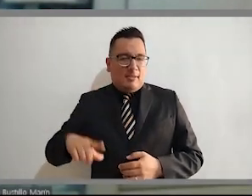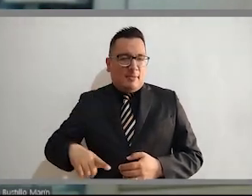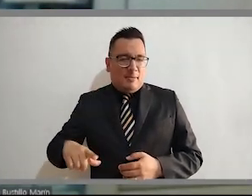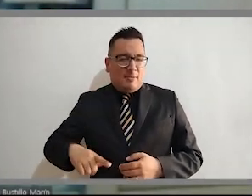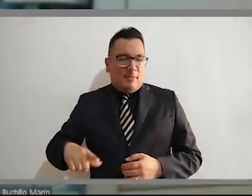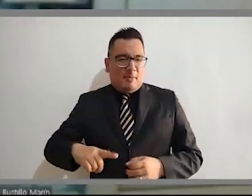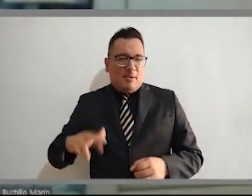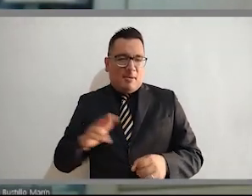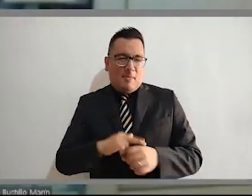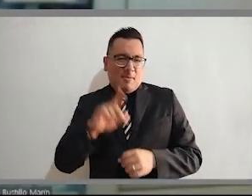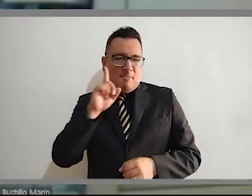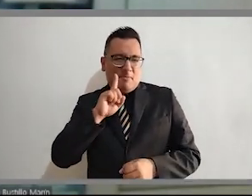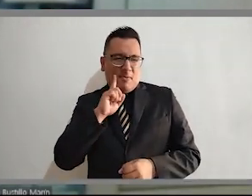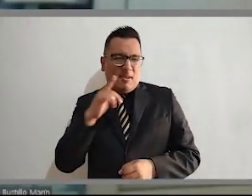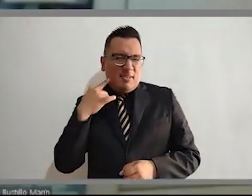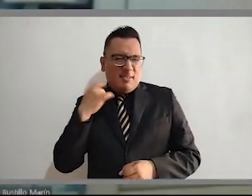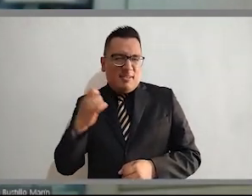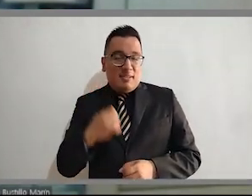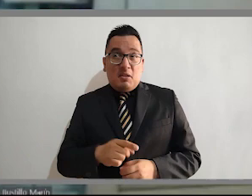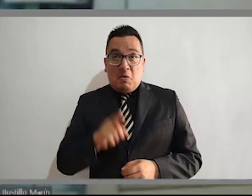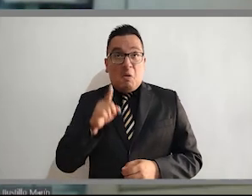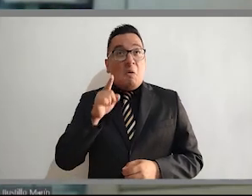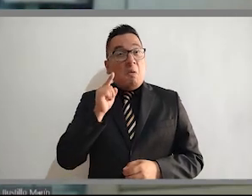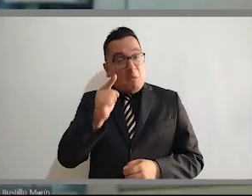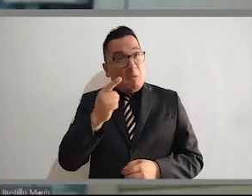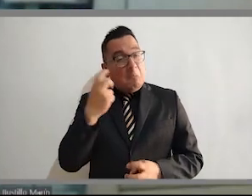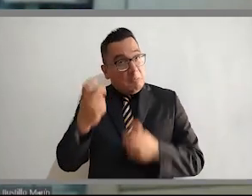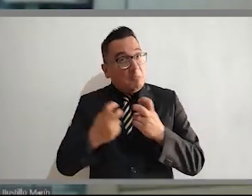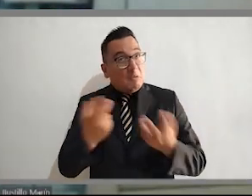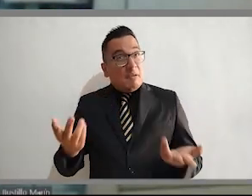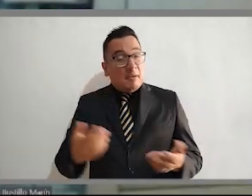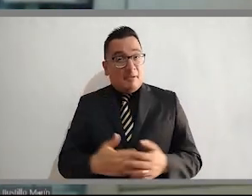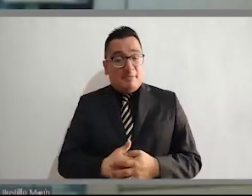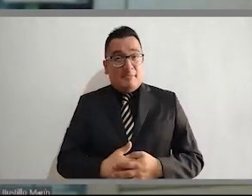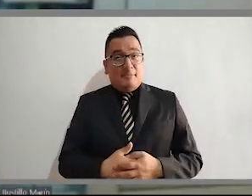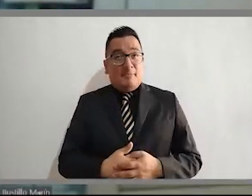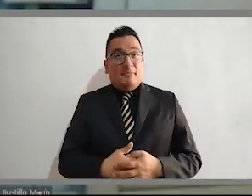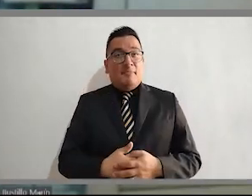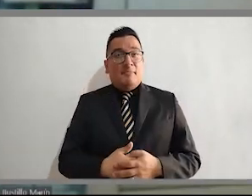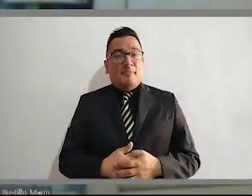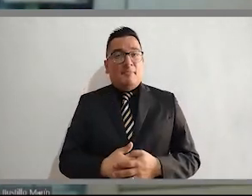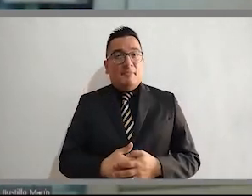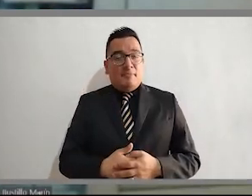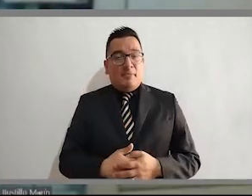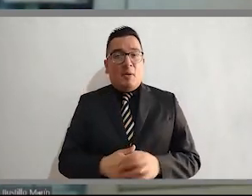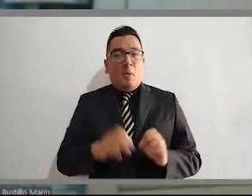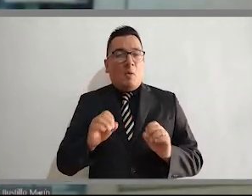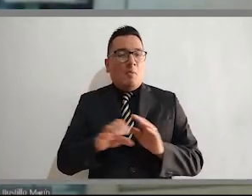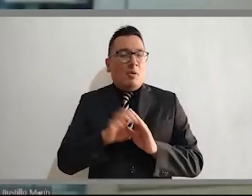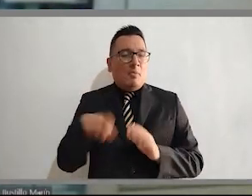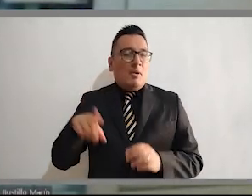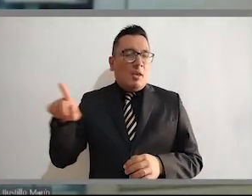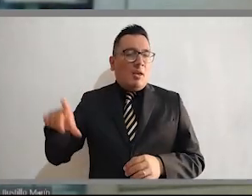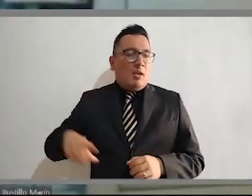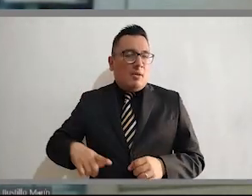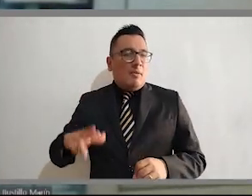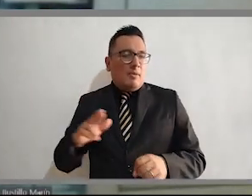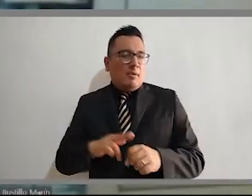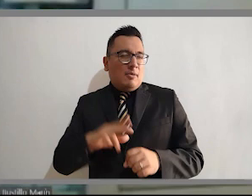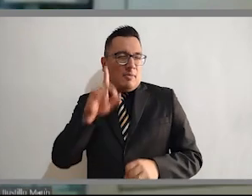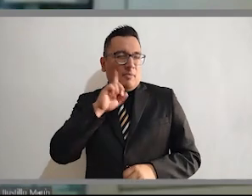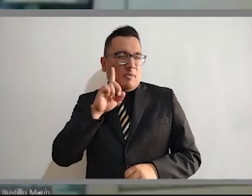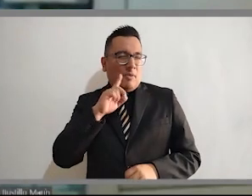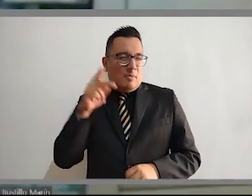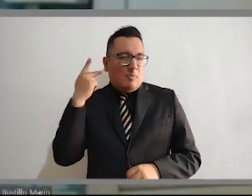cuando nos dicen, no, pues no es ella, es él, ¿no? Cuando en el caso de la gobernadora de Puebla, ¿no? Que